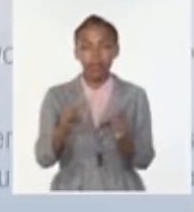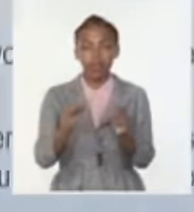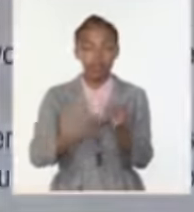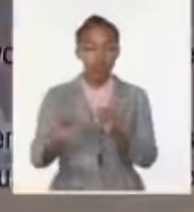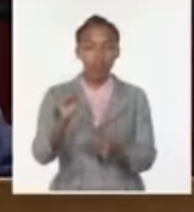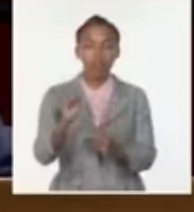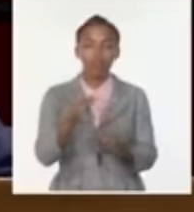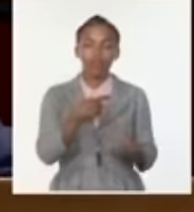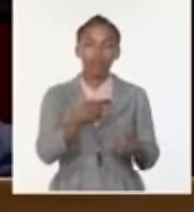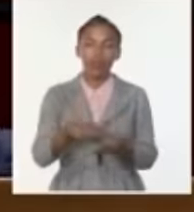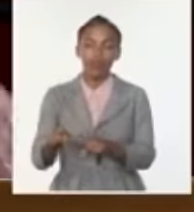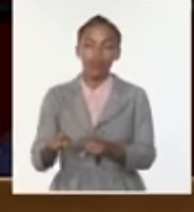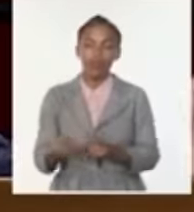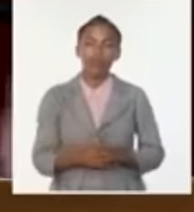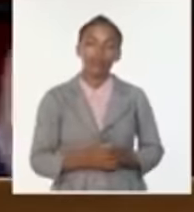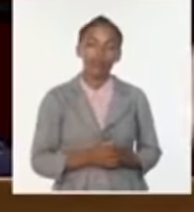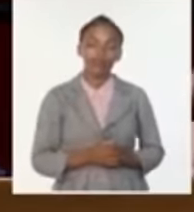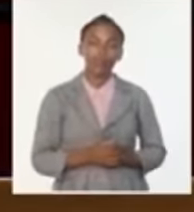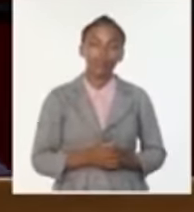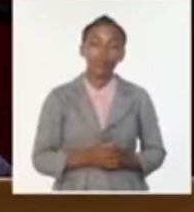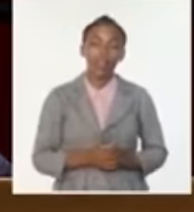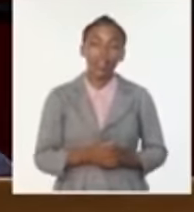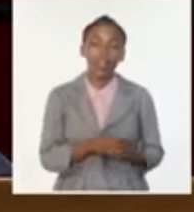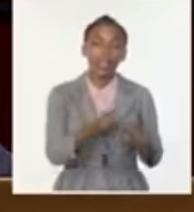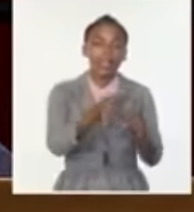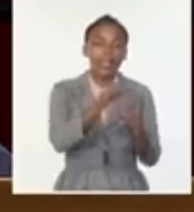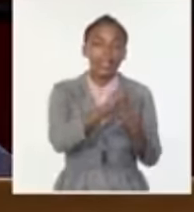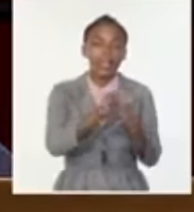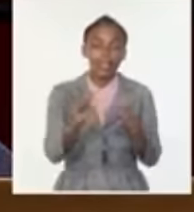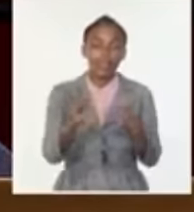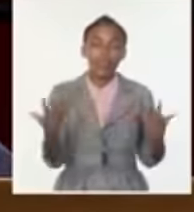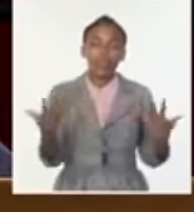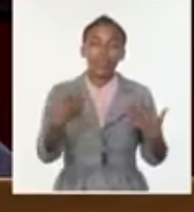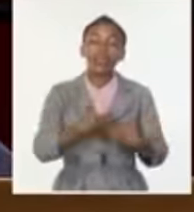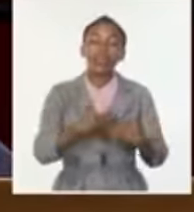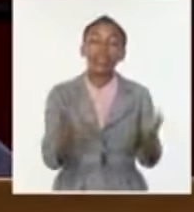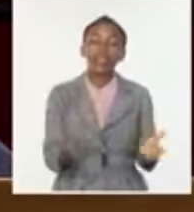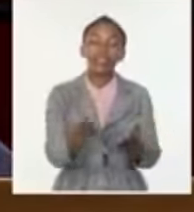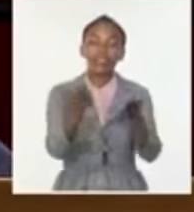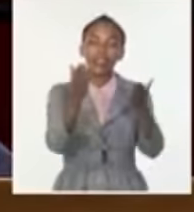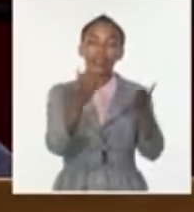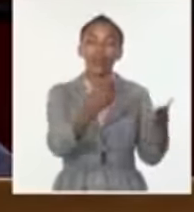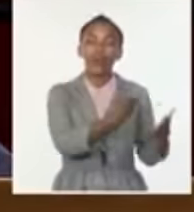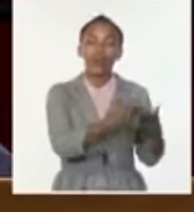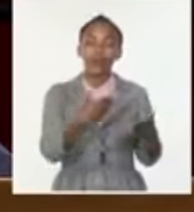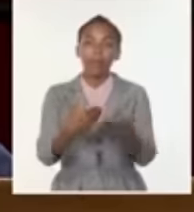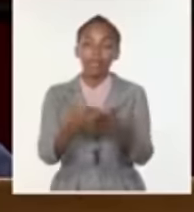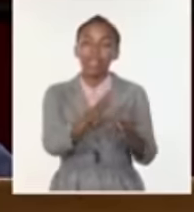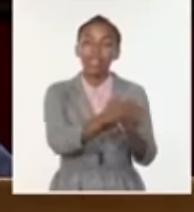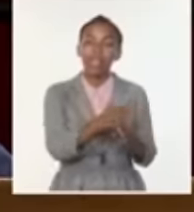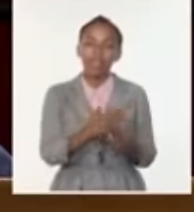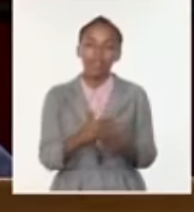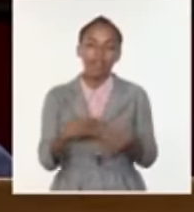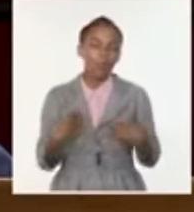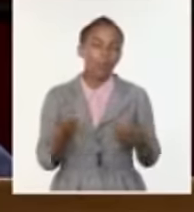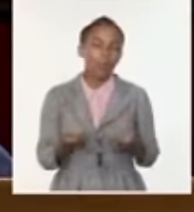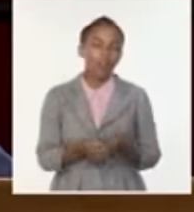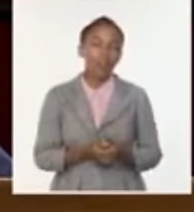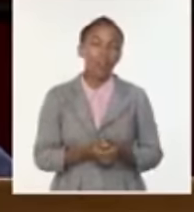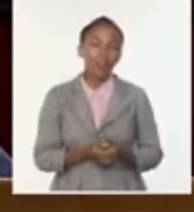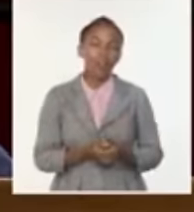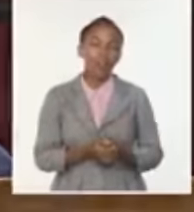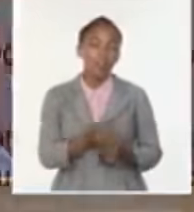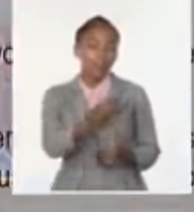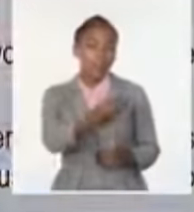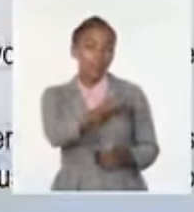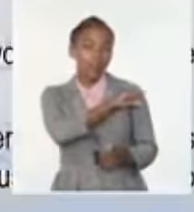Otros temas que están asociados al desarrollo de los diferentes actores, y es que aprobamos